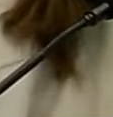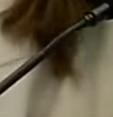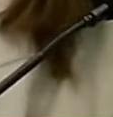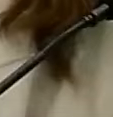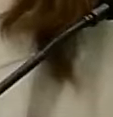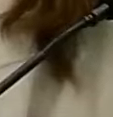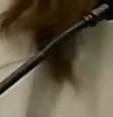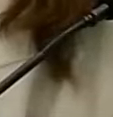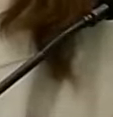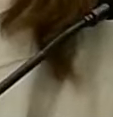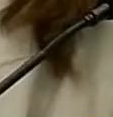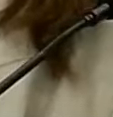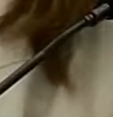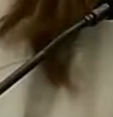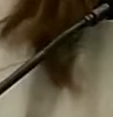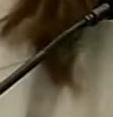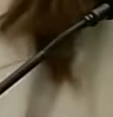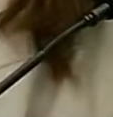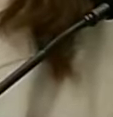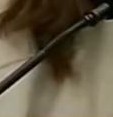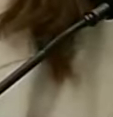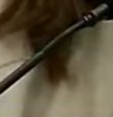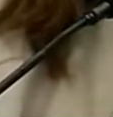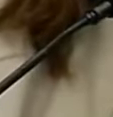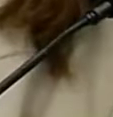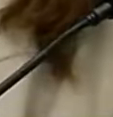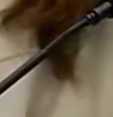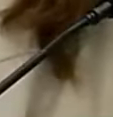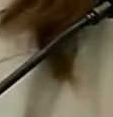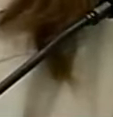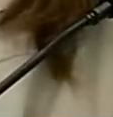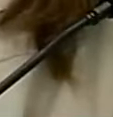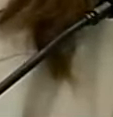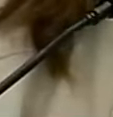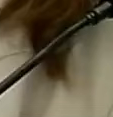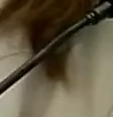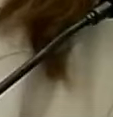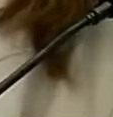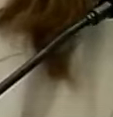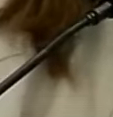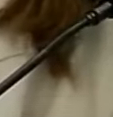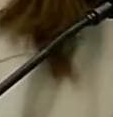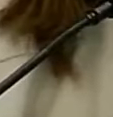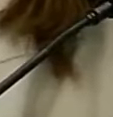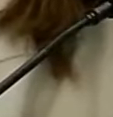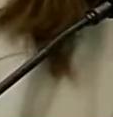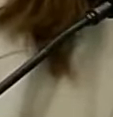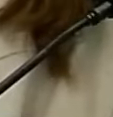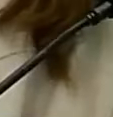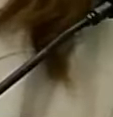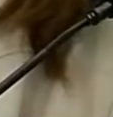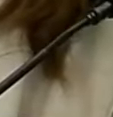Fe, minimizando al máximo la posibilidad de que sigan comandando operaciones adentro de las